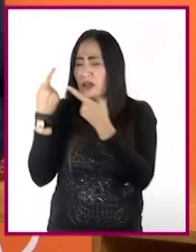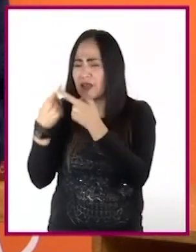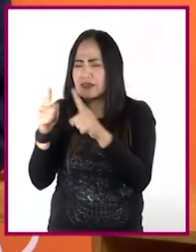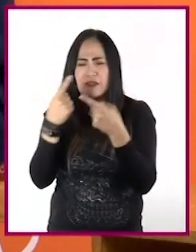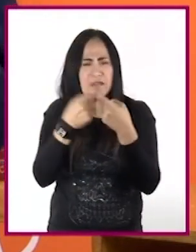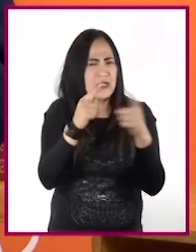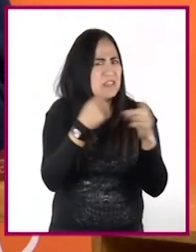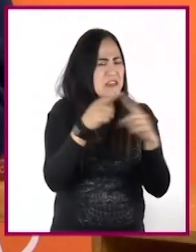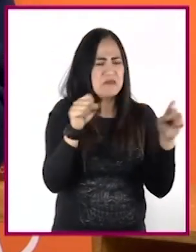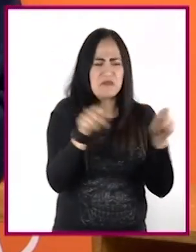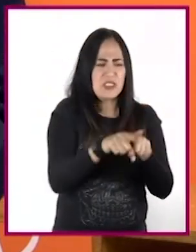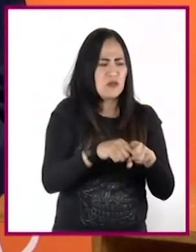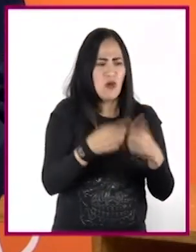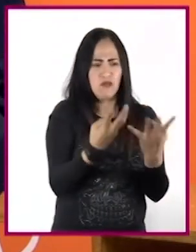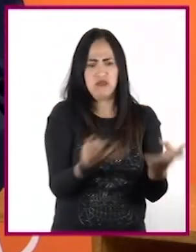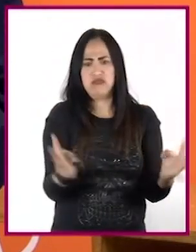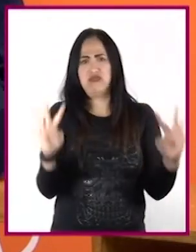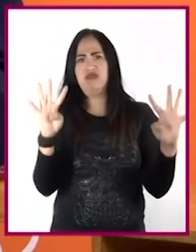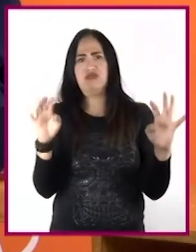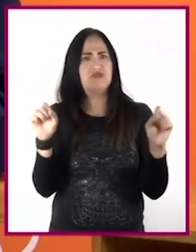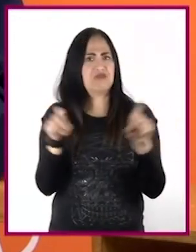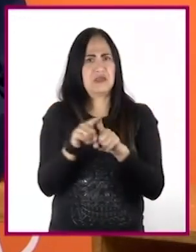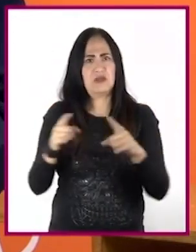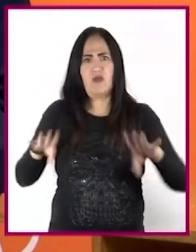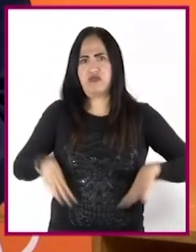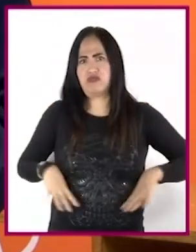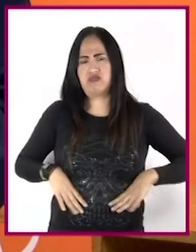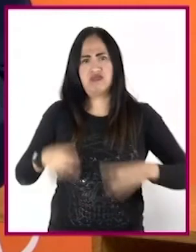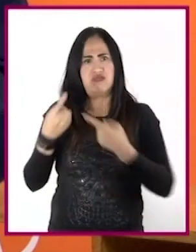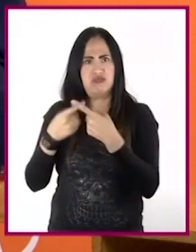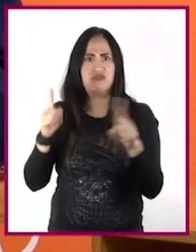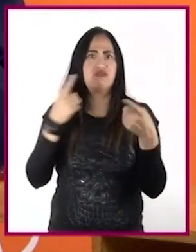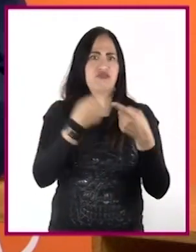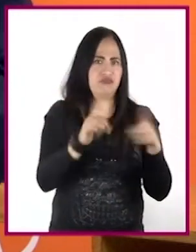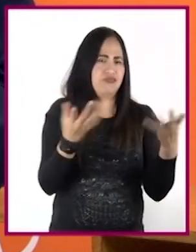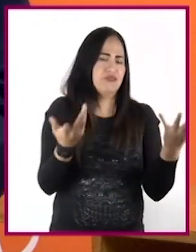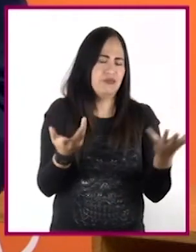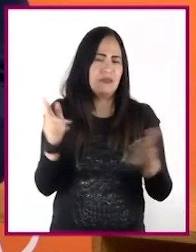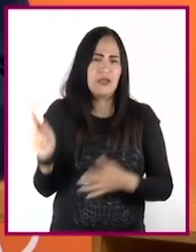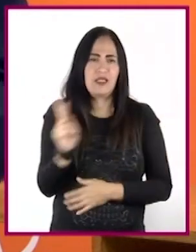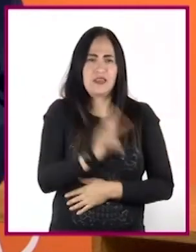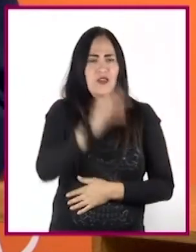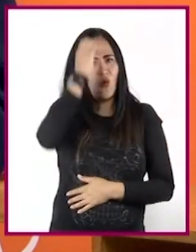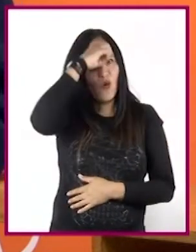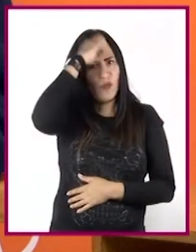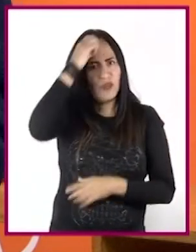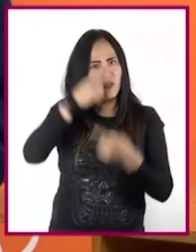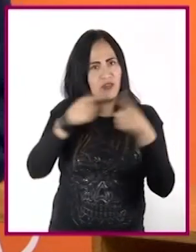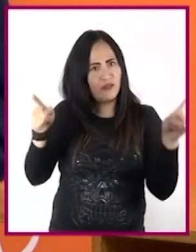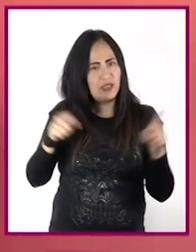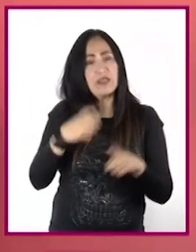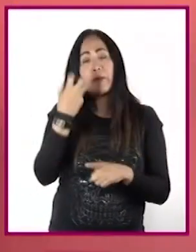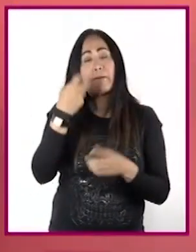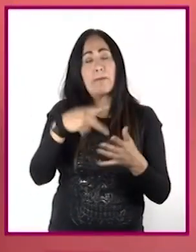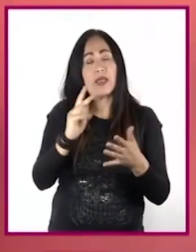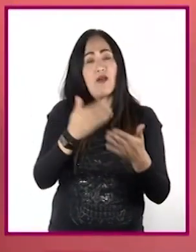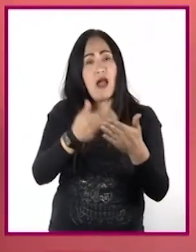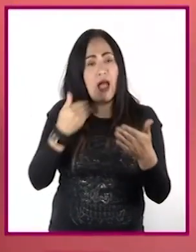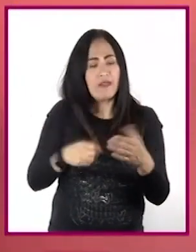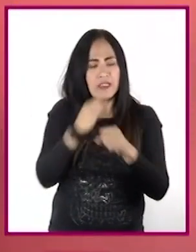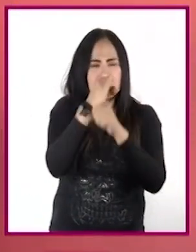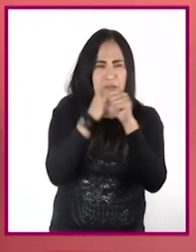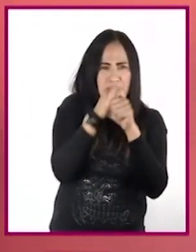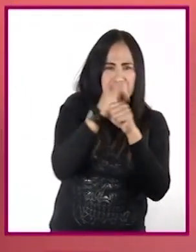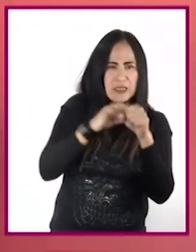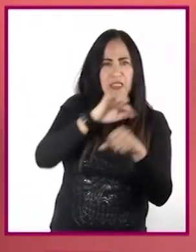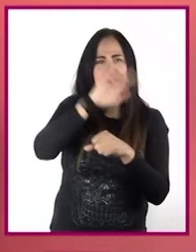somos nosotros. Aquí lo importante es expresarse claramente y con argumentos sólidos. Así,